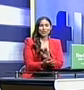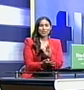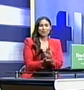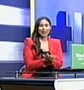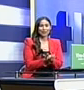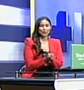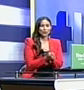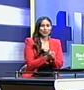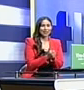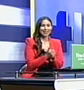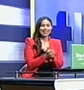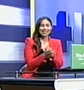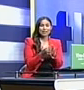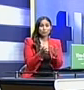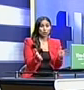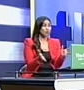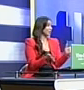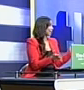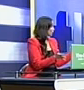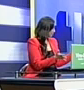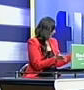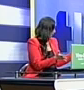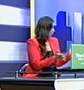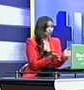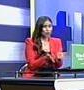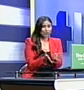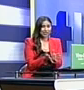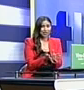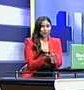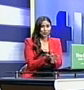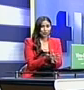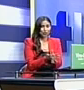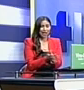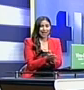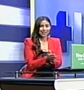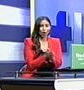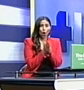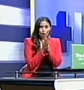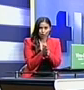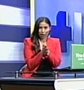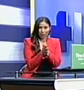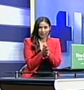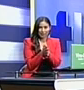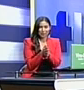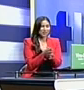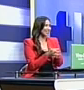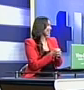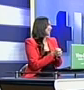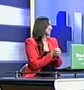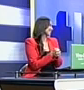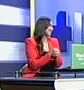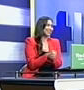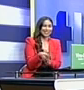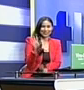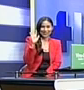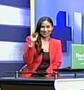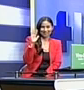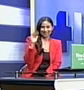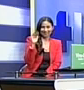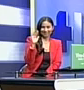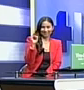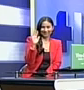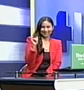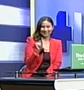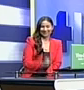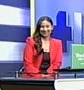Buenas noches para todos ustedes. Y pues los invitamos también a que nos sintonicen a nosotros a las 8. Recuerden, la emisión estelar de Noticiero Hechos.